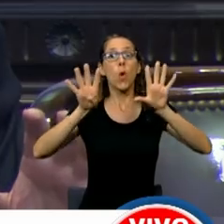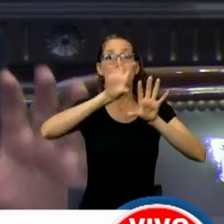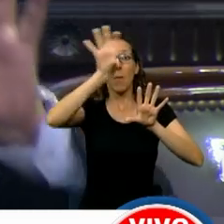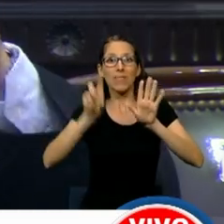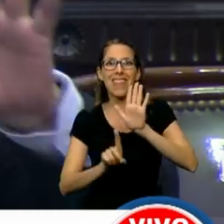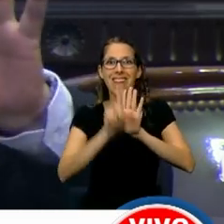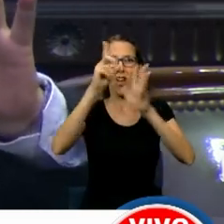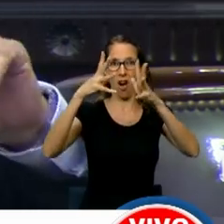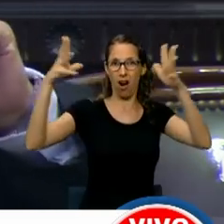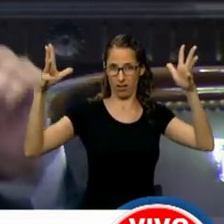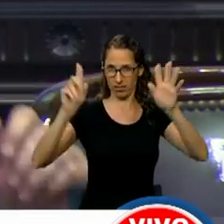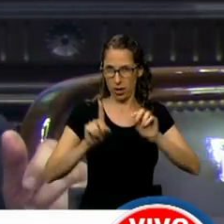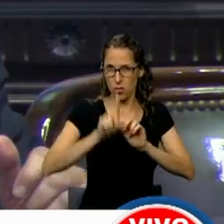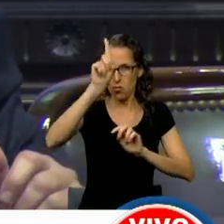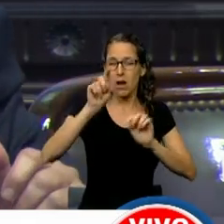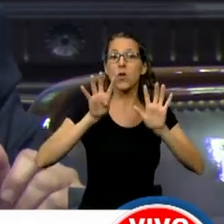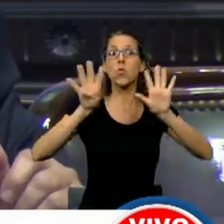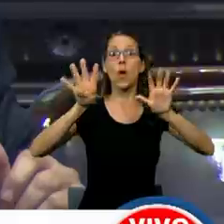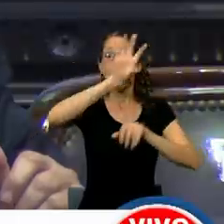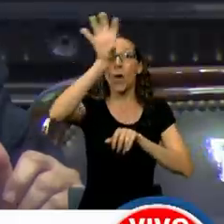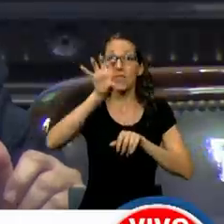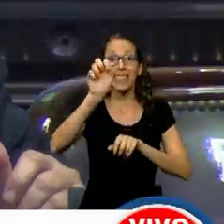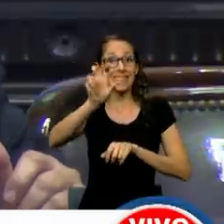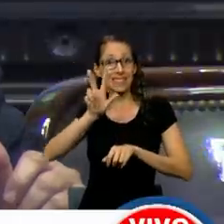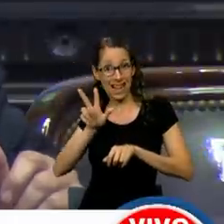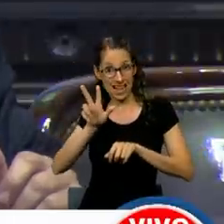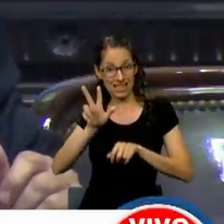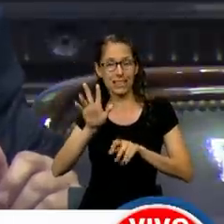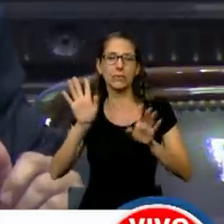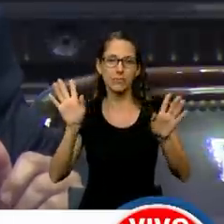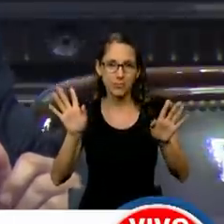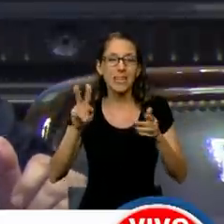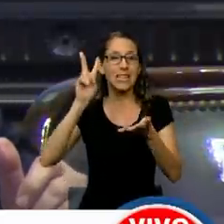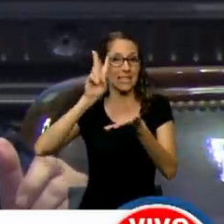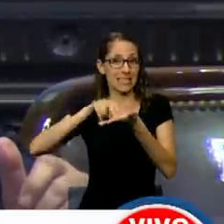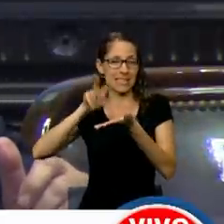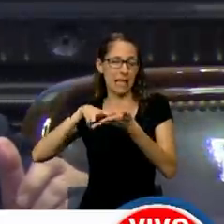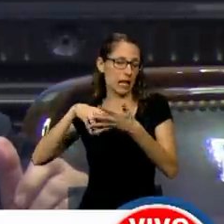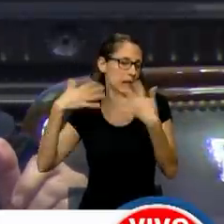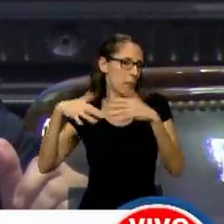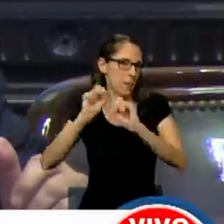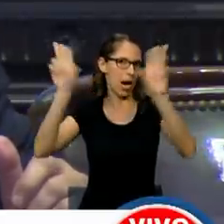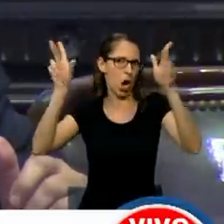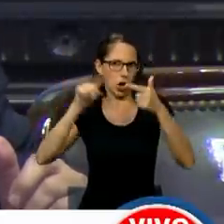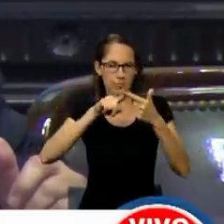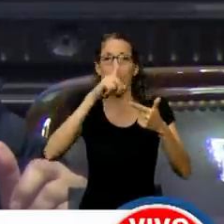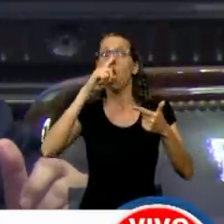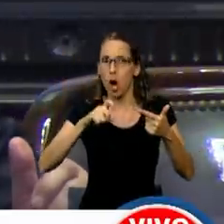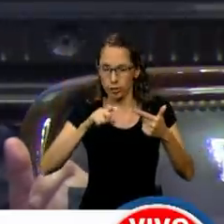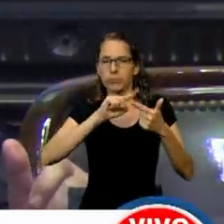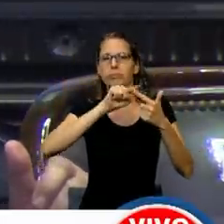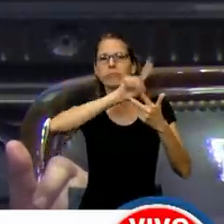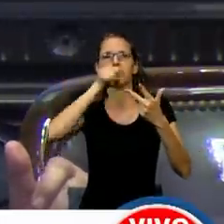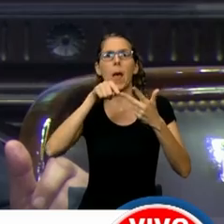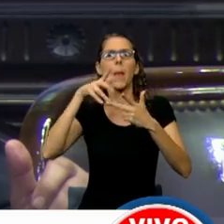de las nueve norte grande de la tabla empezando por atrás alta la más perjudicada corriente le sigue después la